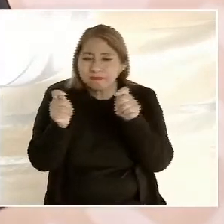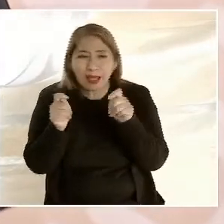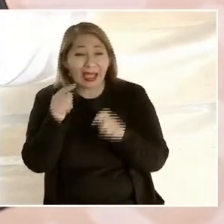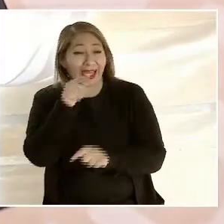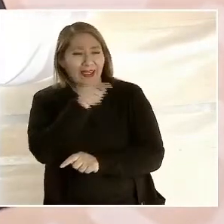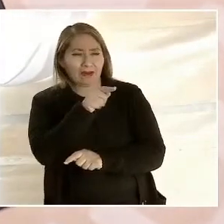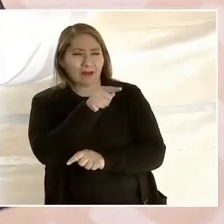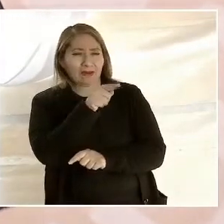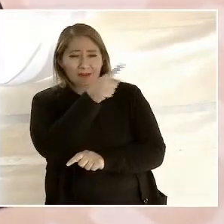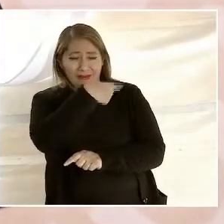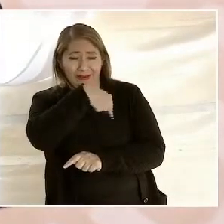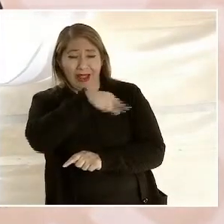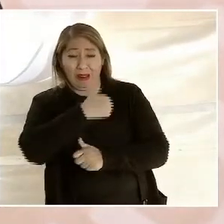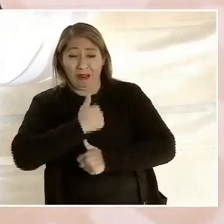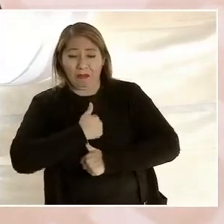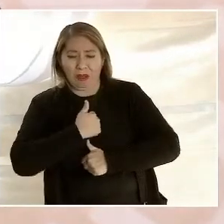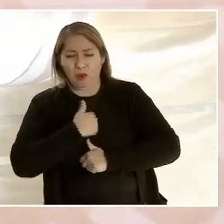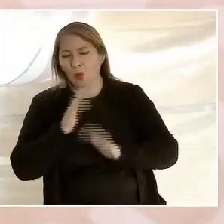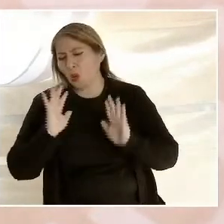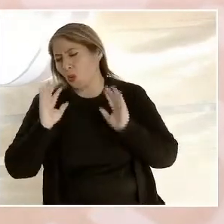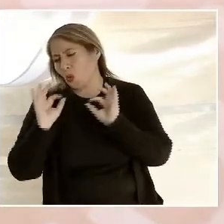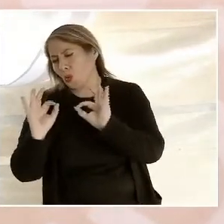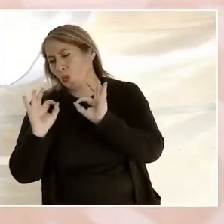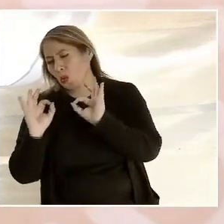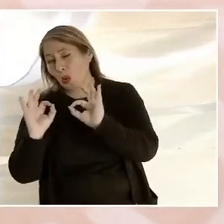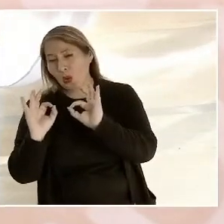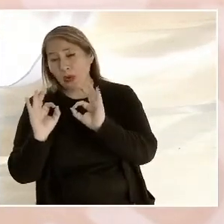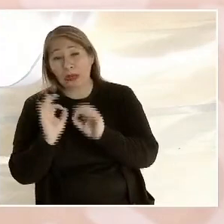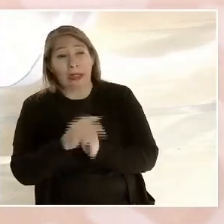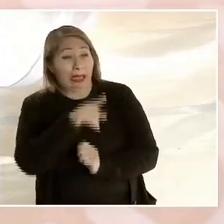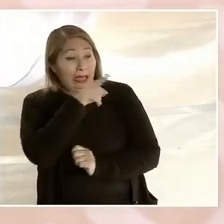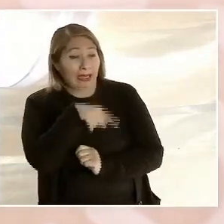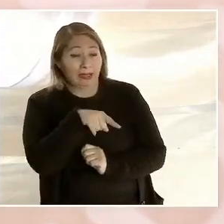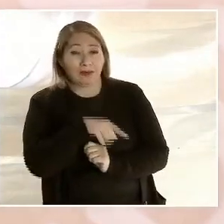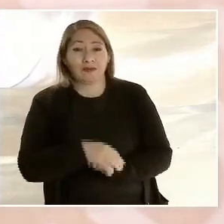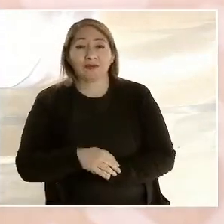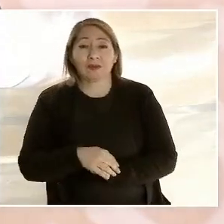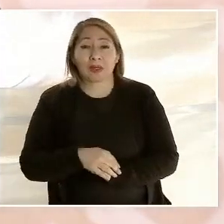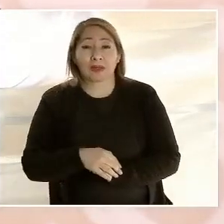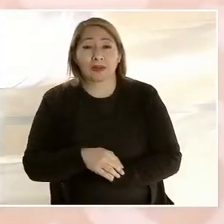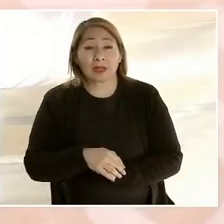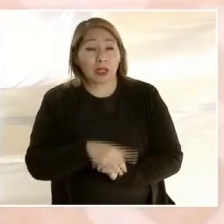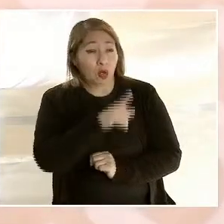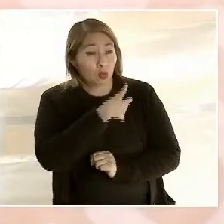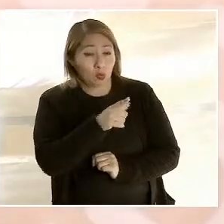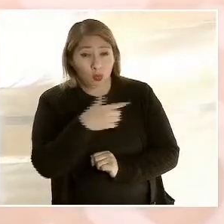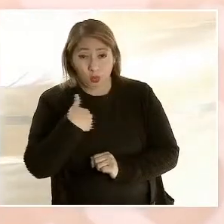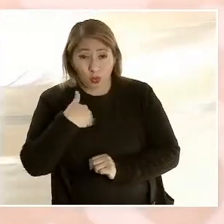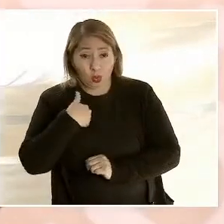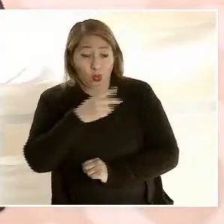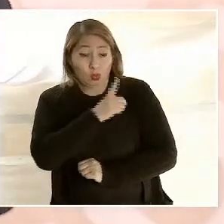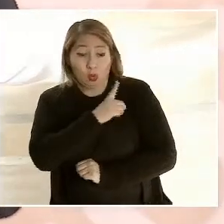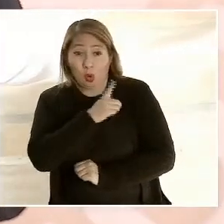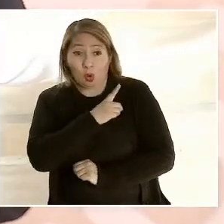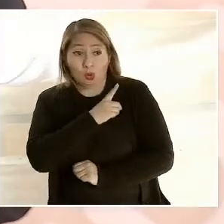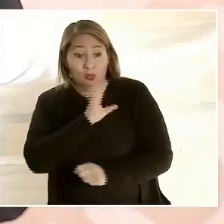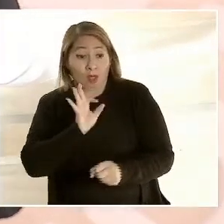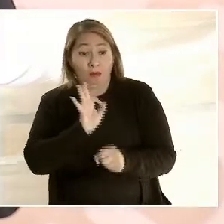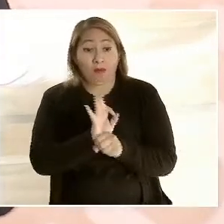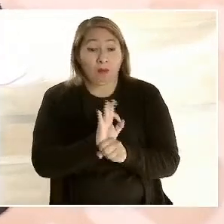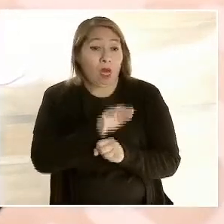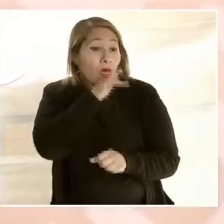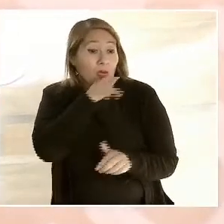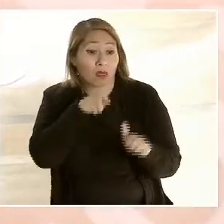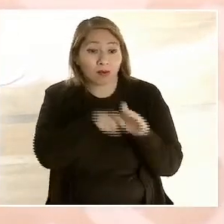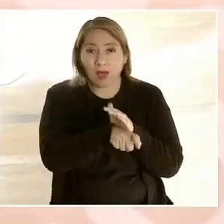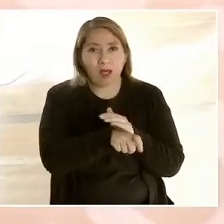Sin duda, no habríamos podido enfrentar a la delincuencia y garantizar la seguridad